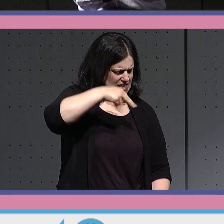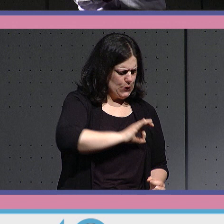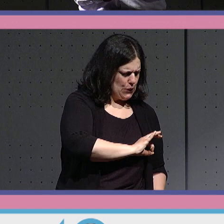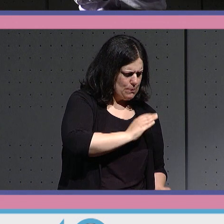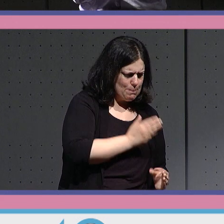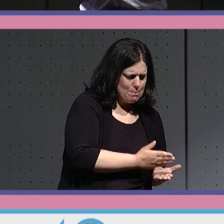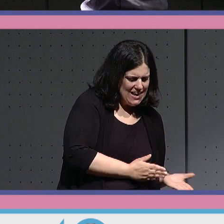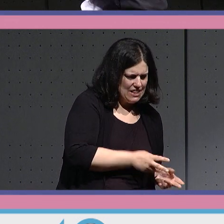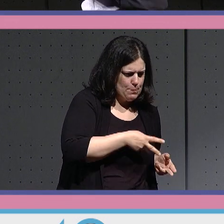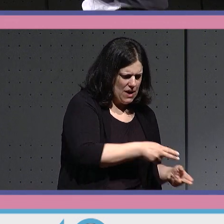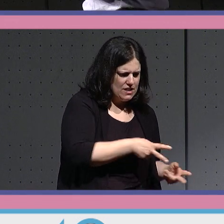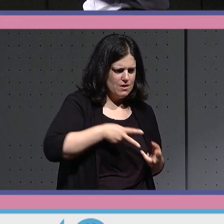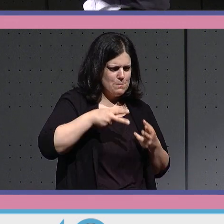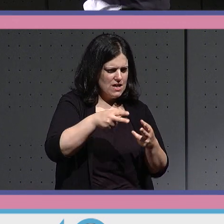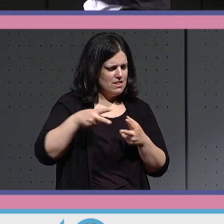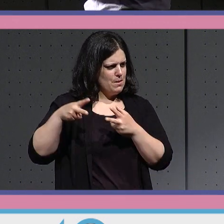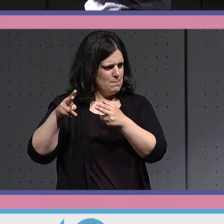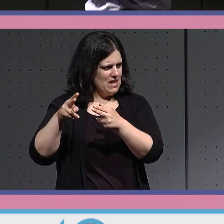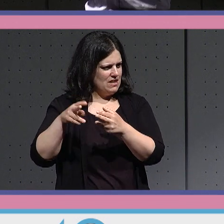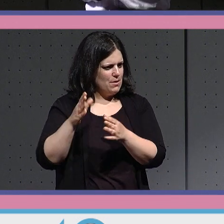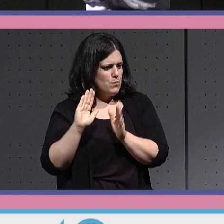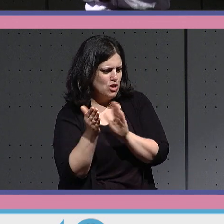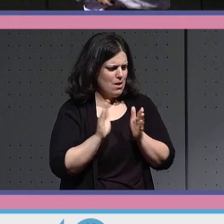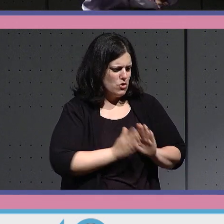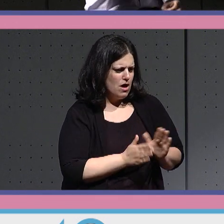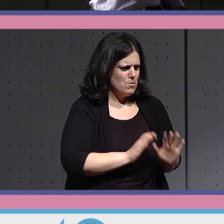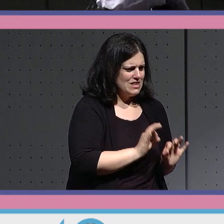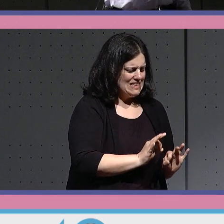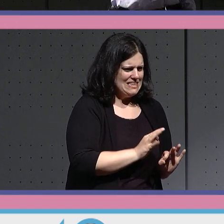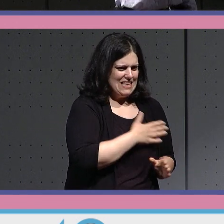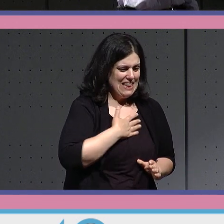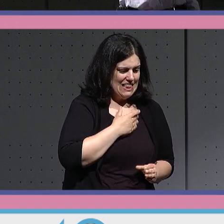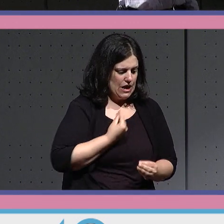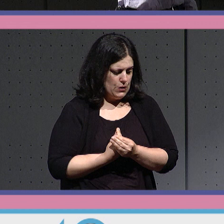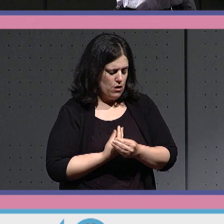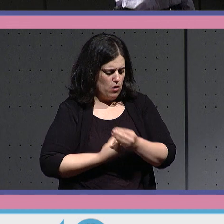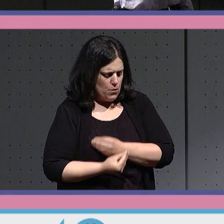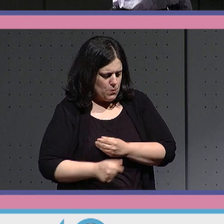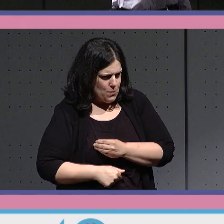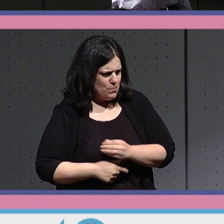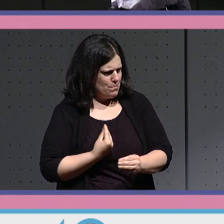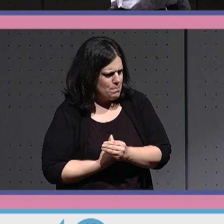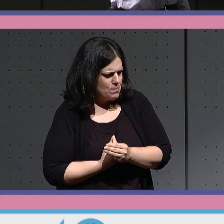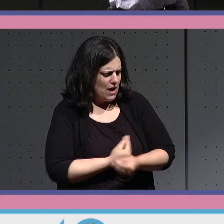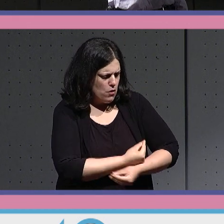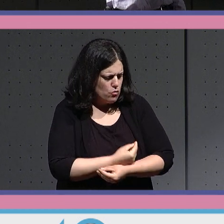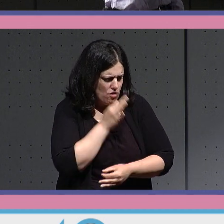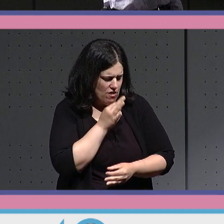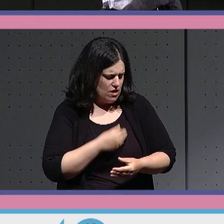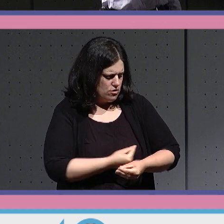Significa que la mutación no se produjo en el óvulo en el espermatozoide, sino en los primeros ciclos, en los primeros momentos de la división celular. Y